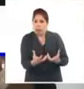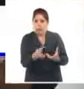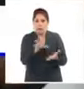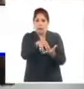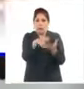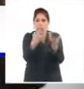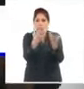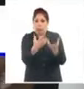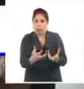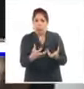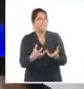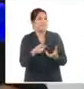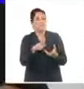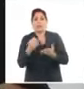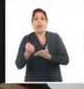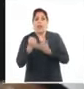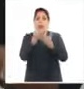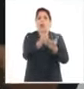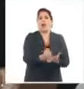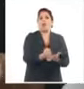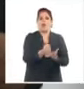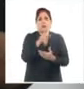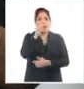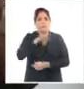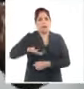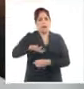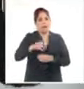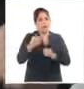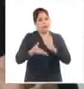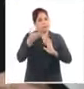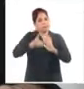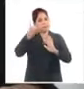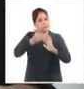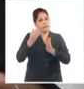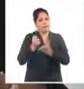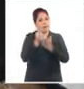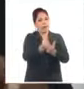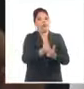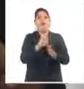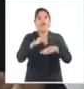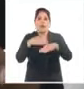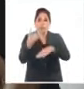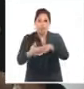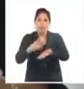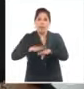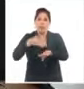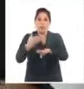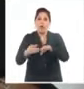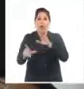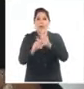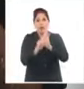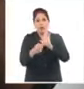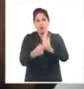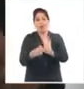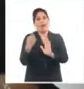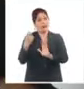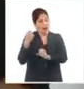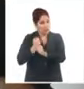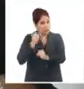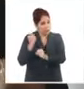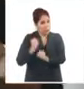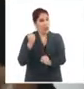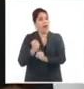intervención integral en el barrio y lleva aparejado el proceso de legalización. Por tanto, queda mucho por trabajar, porque